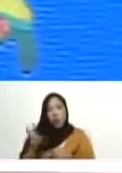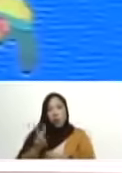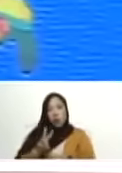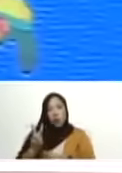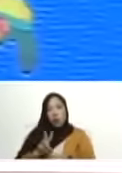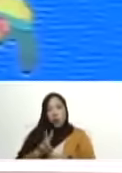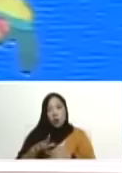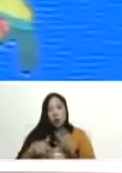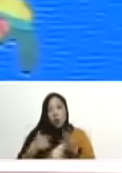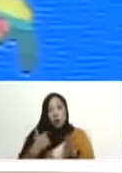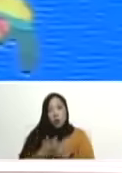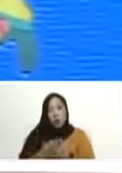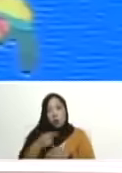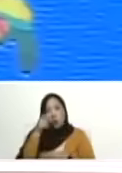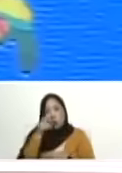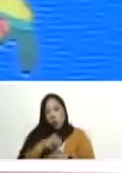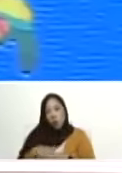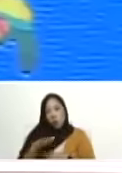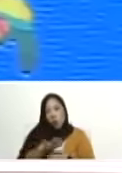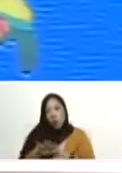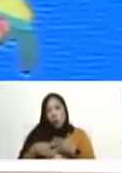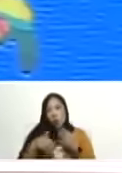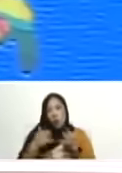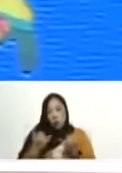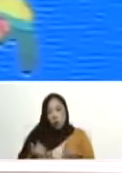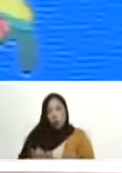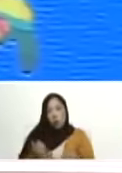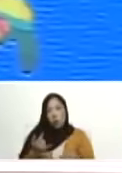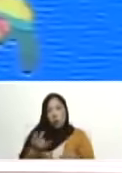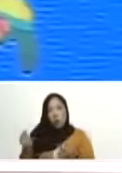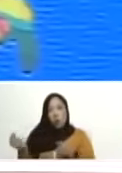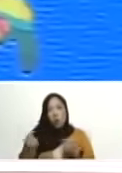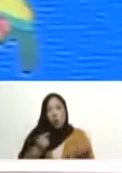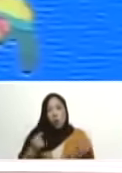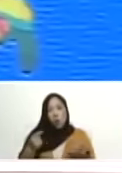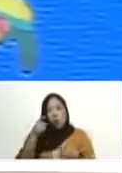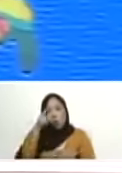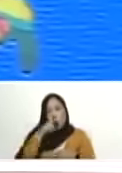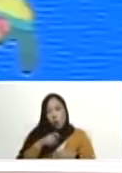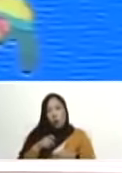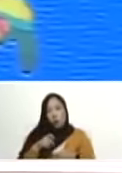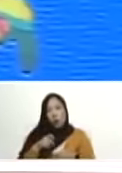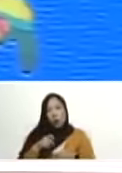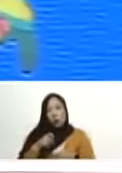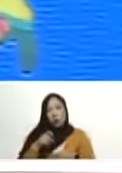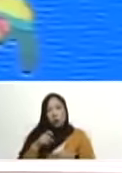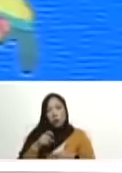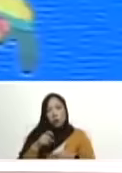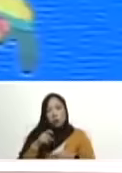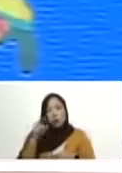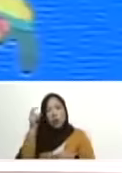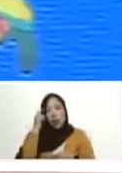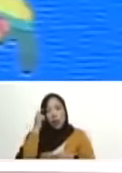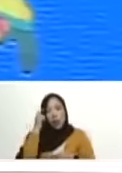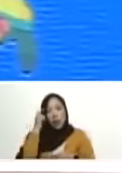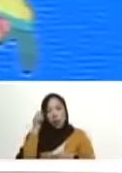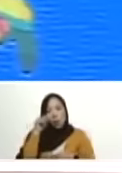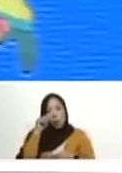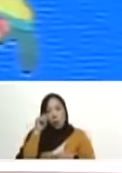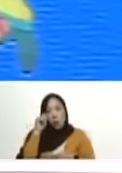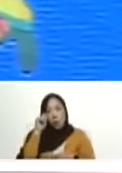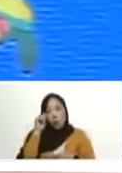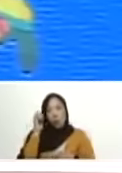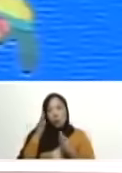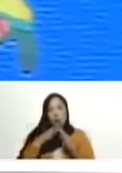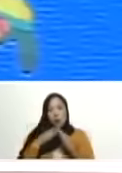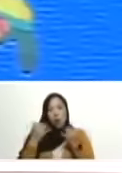cronista, periodista, historiador, Enrique Bernardo Núñez, lo advertía: en